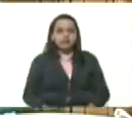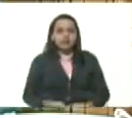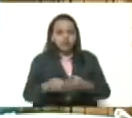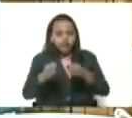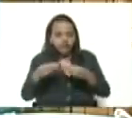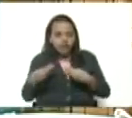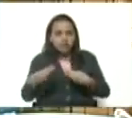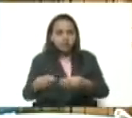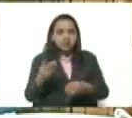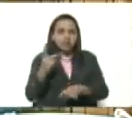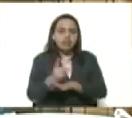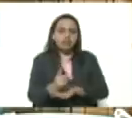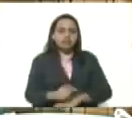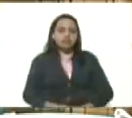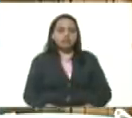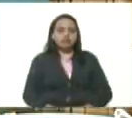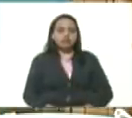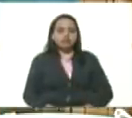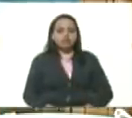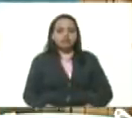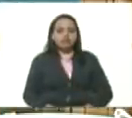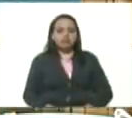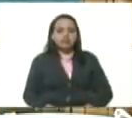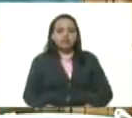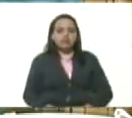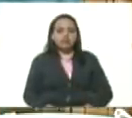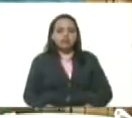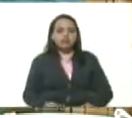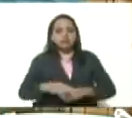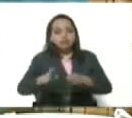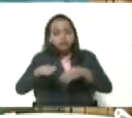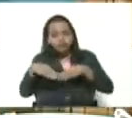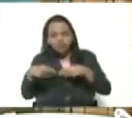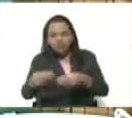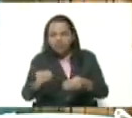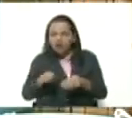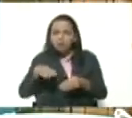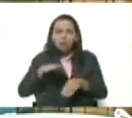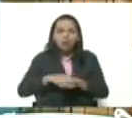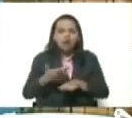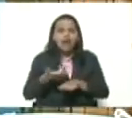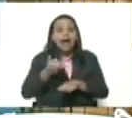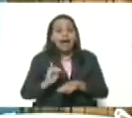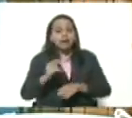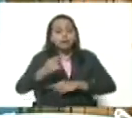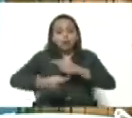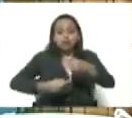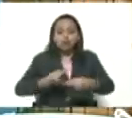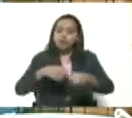flexible. Sin lugar a dudas, flexibilizar tiene sus costos.